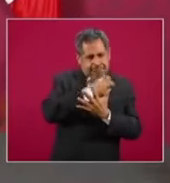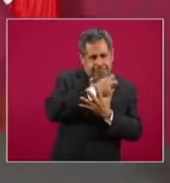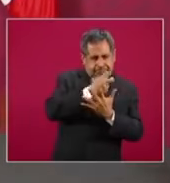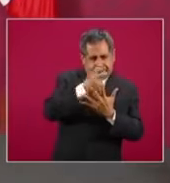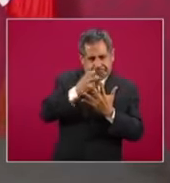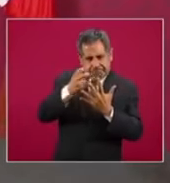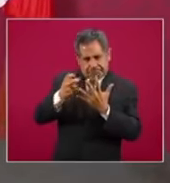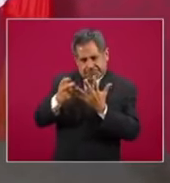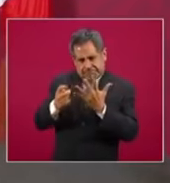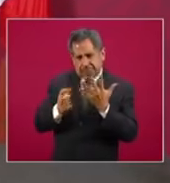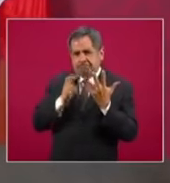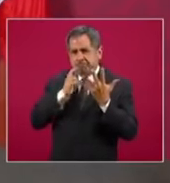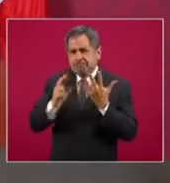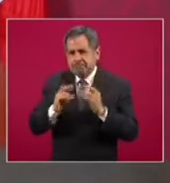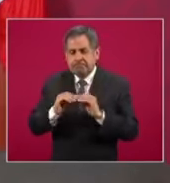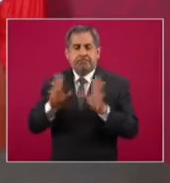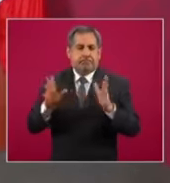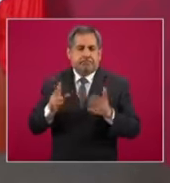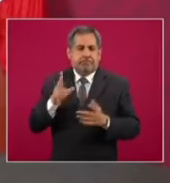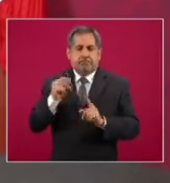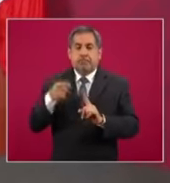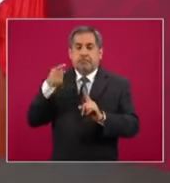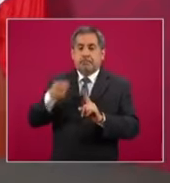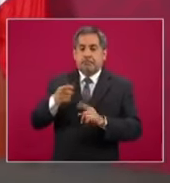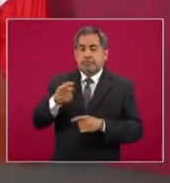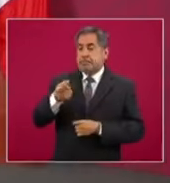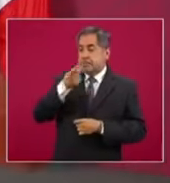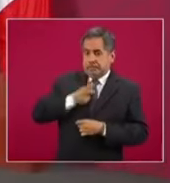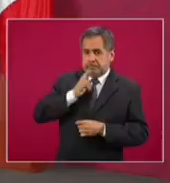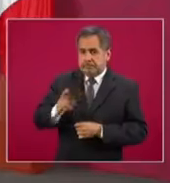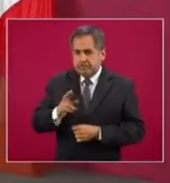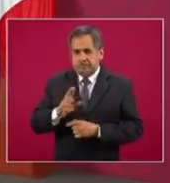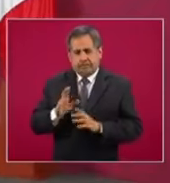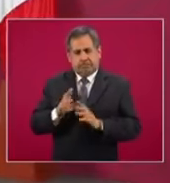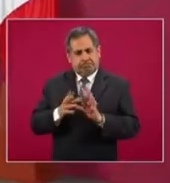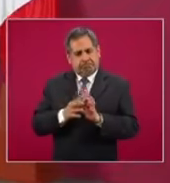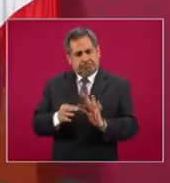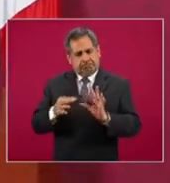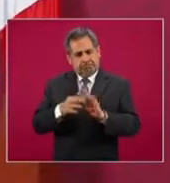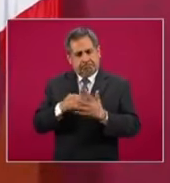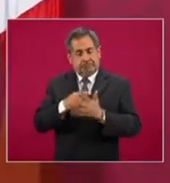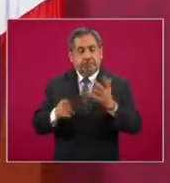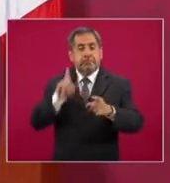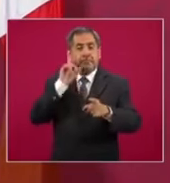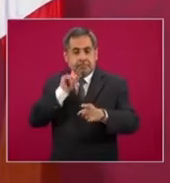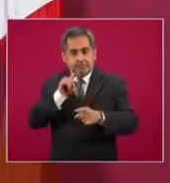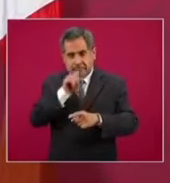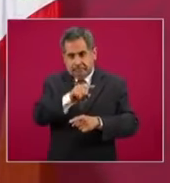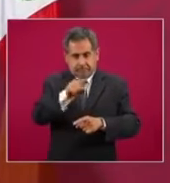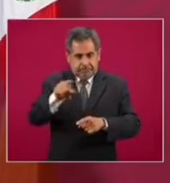contextualizar no es así de vote pronto para